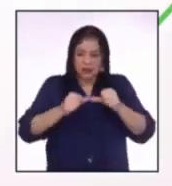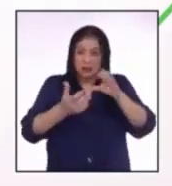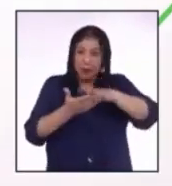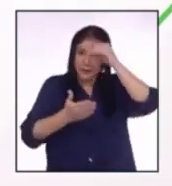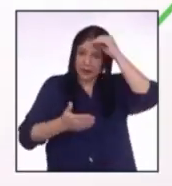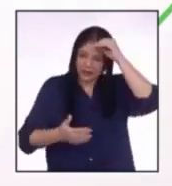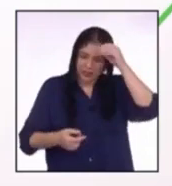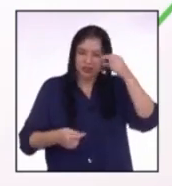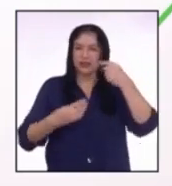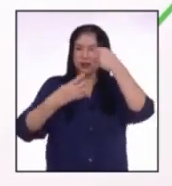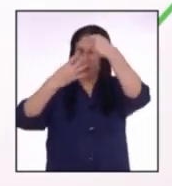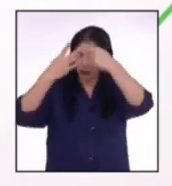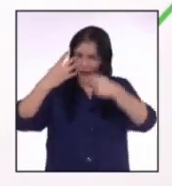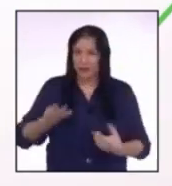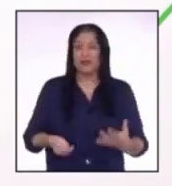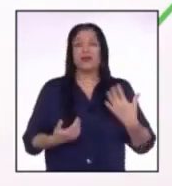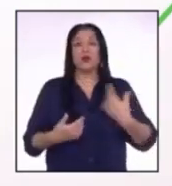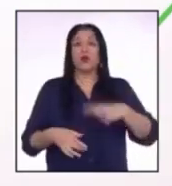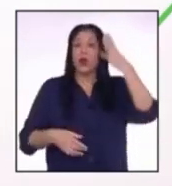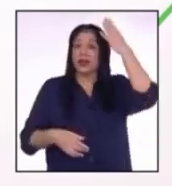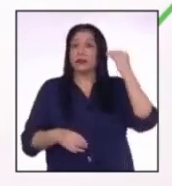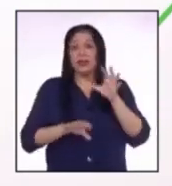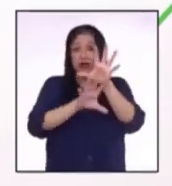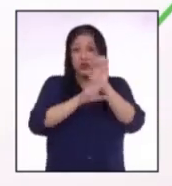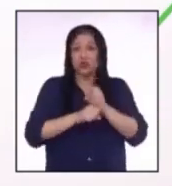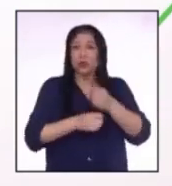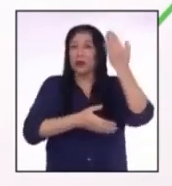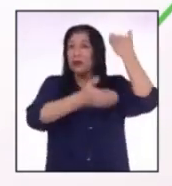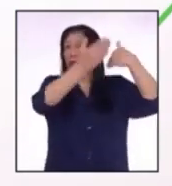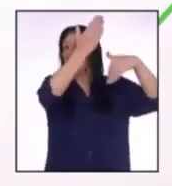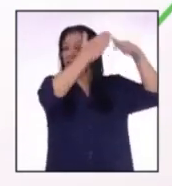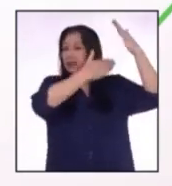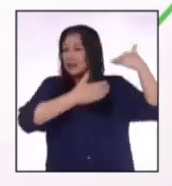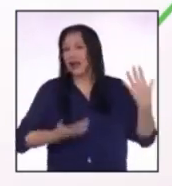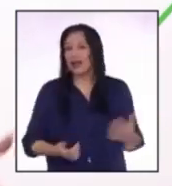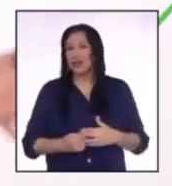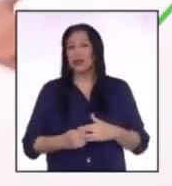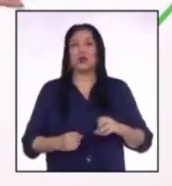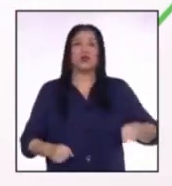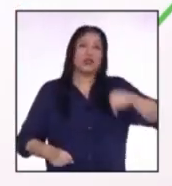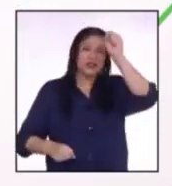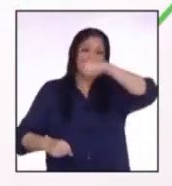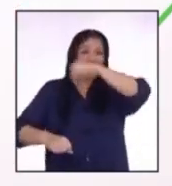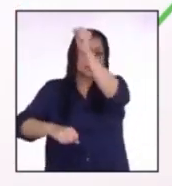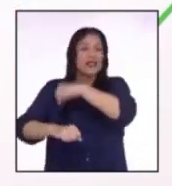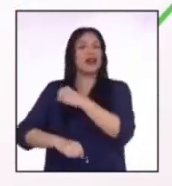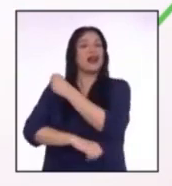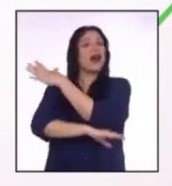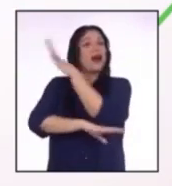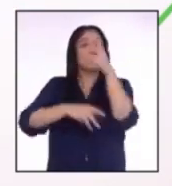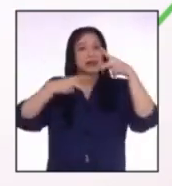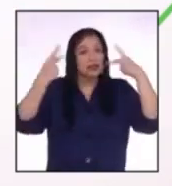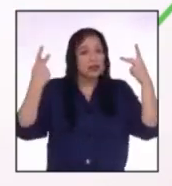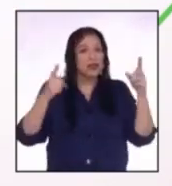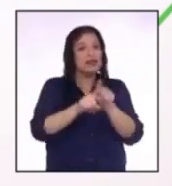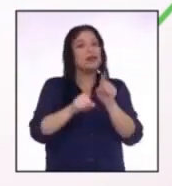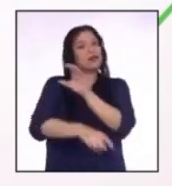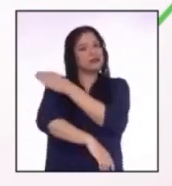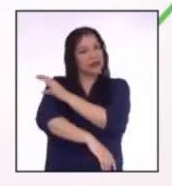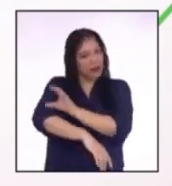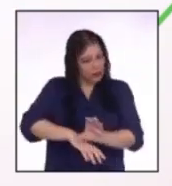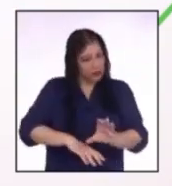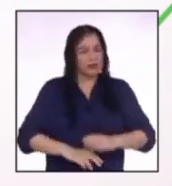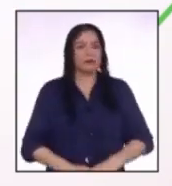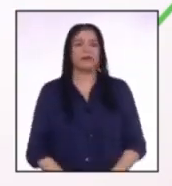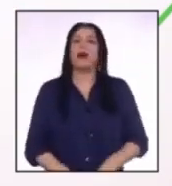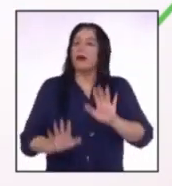estas y más prácticas ancestrales que tenemos desde los andes' nuestra amazonía y nuestra región costeña